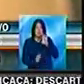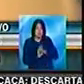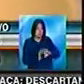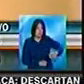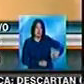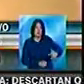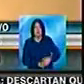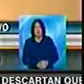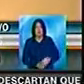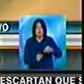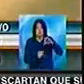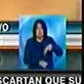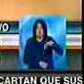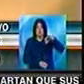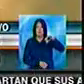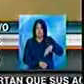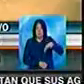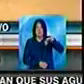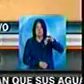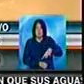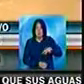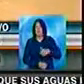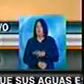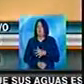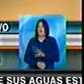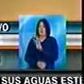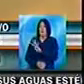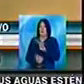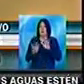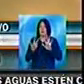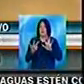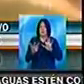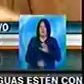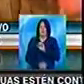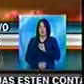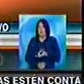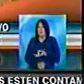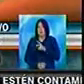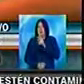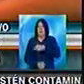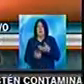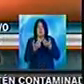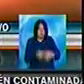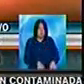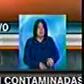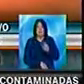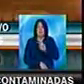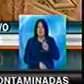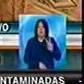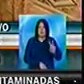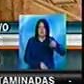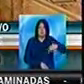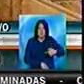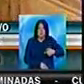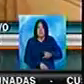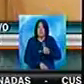cañito con este goteo. Nos puede generar alrededor de 48 soles más. Y más o menos lo que se pierde son 22.000 litros